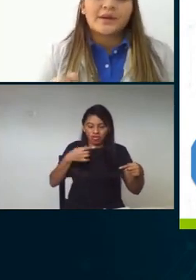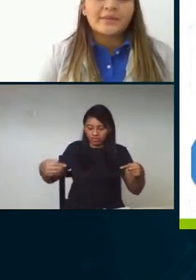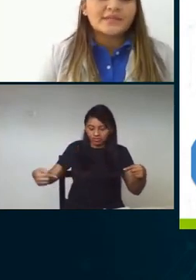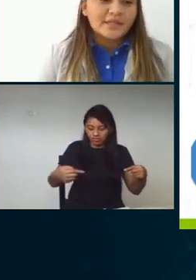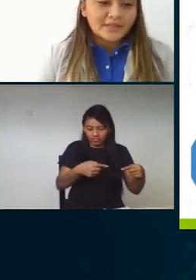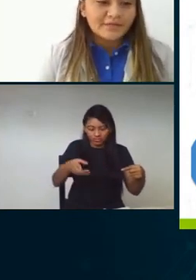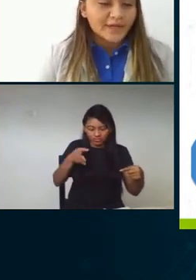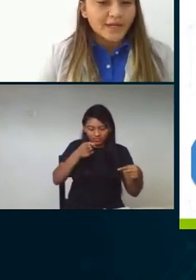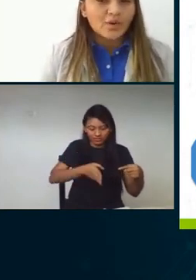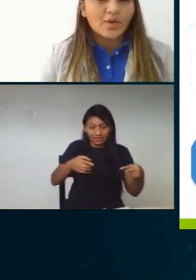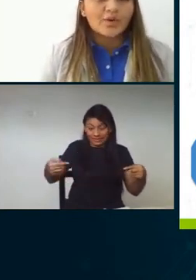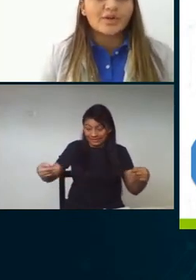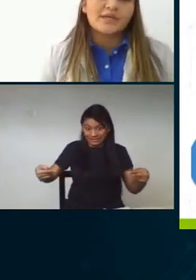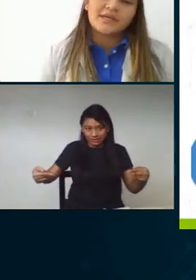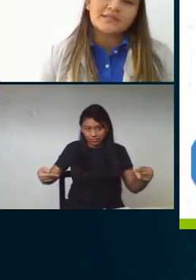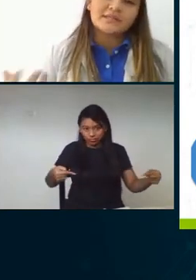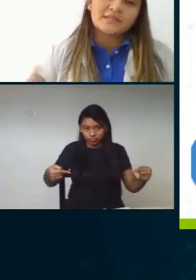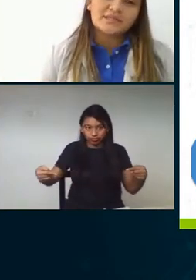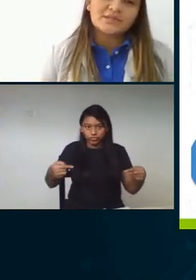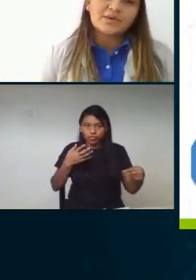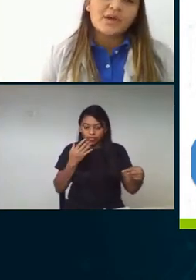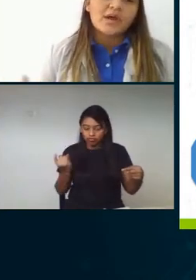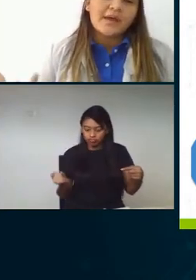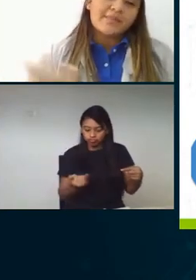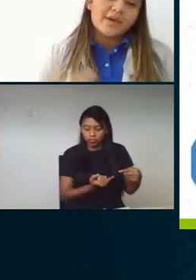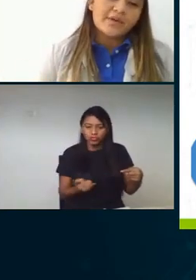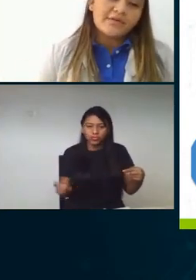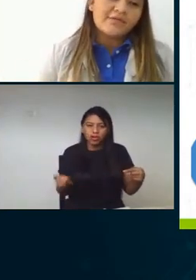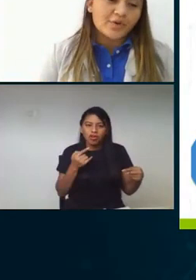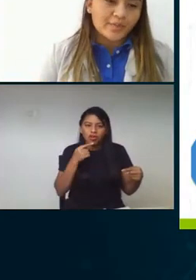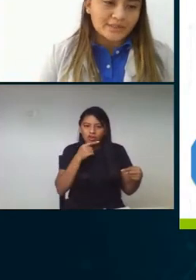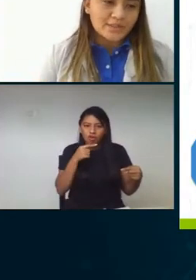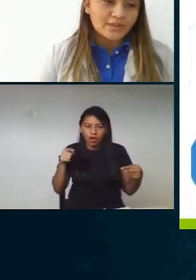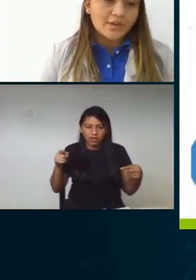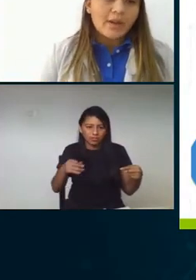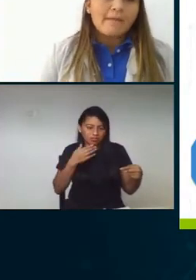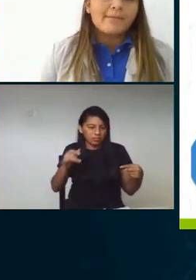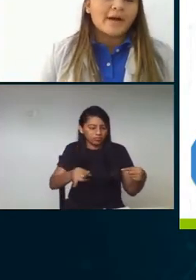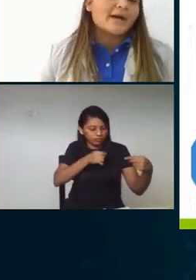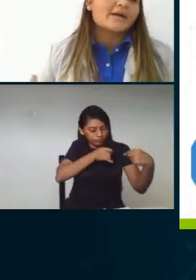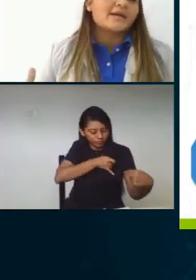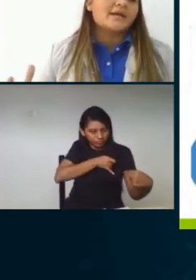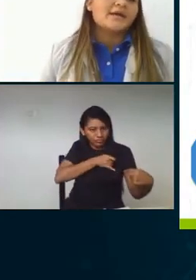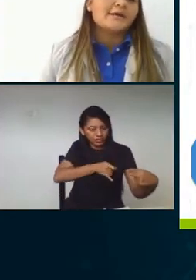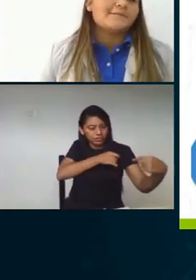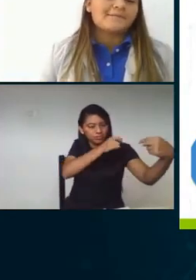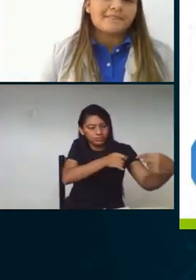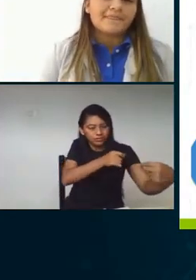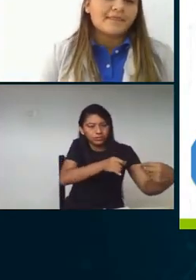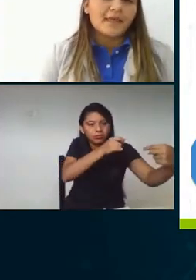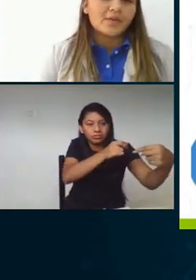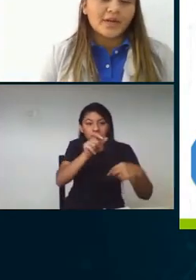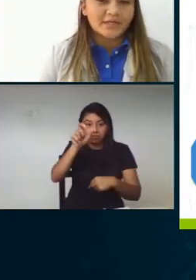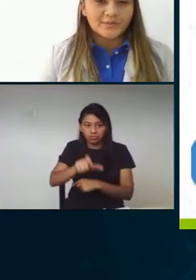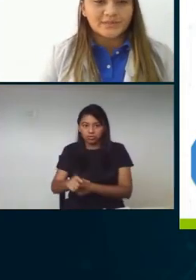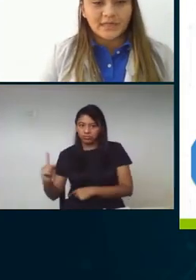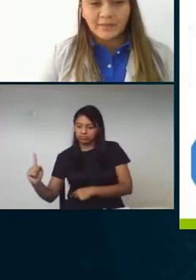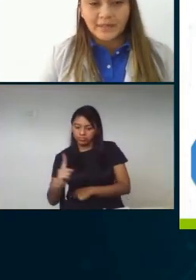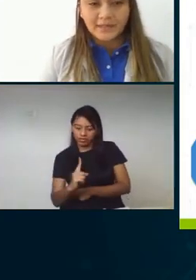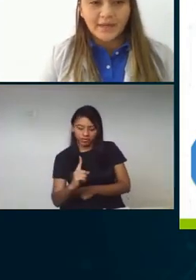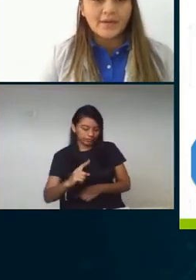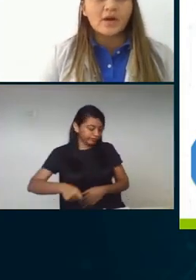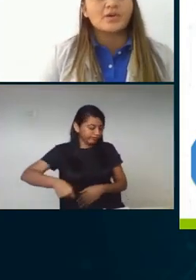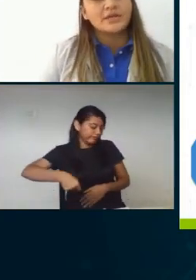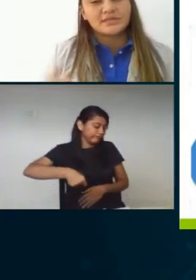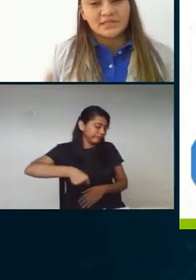que nos permite identificar el color y este sensor envía una información para que dé una respuesta en